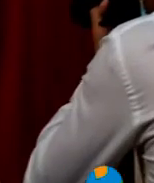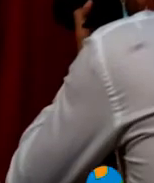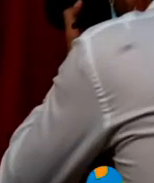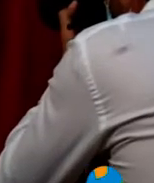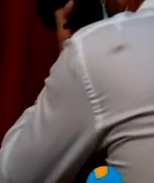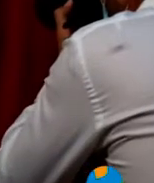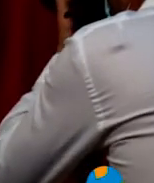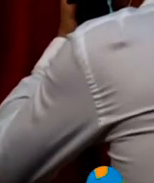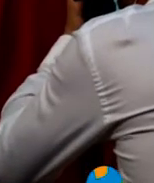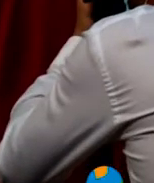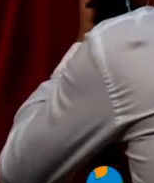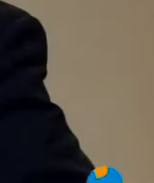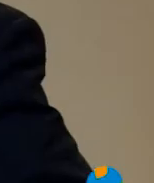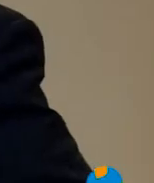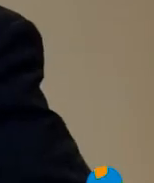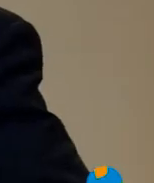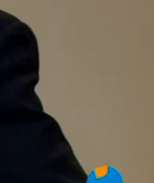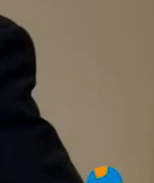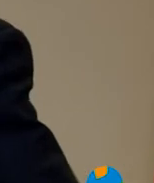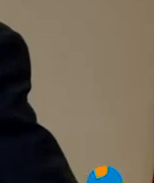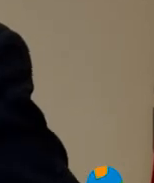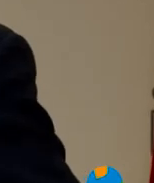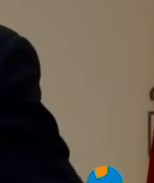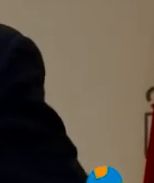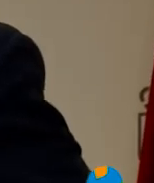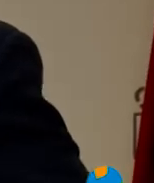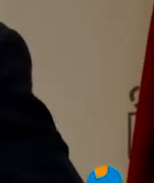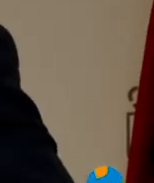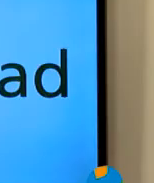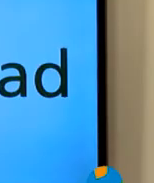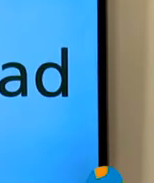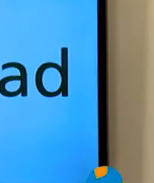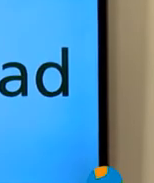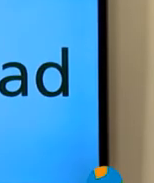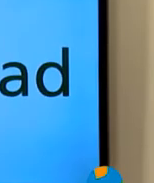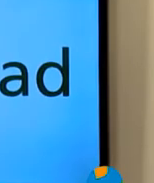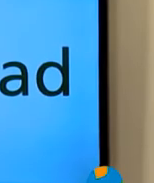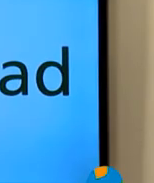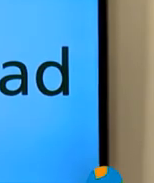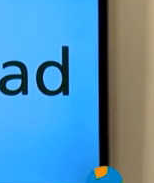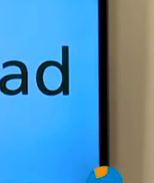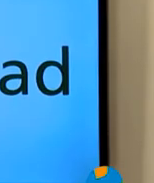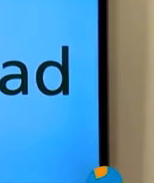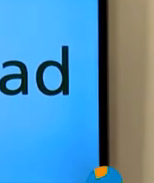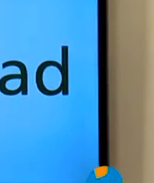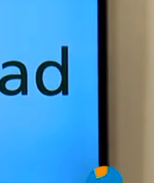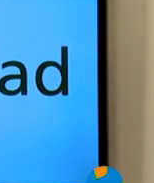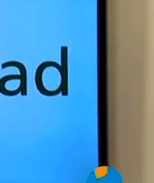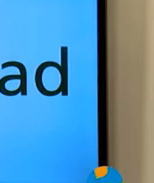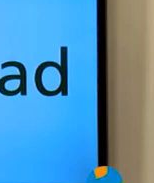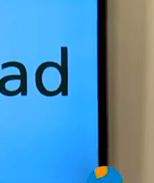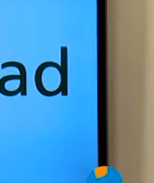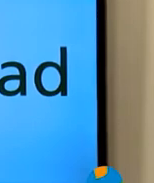número de personas en las reuniones. Un nuevo escenario para el que han solicitado al Ministerio de Sanidad de refuerzos. Solicitamos al Ministerio 60